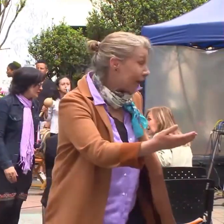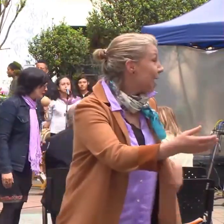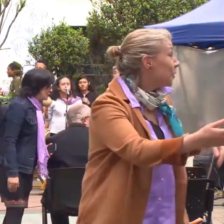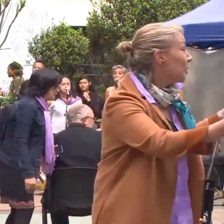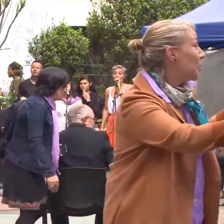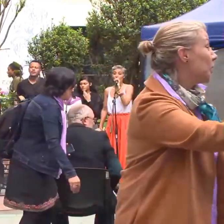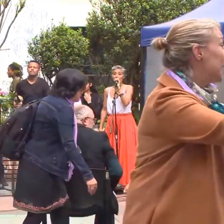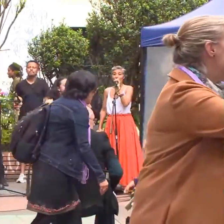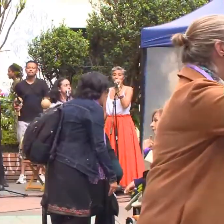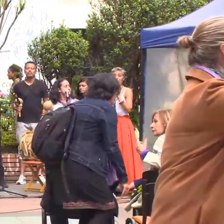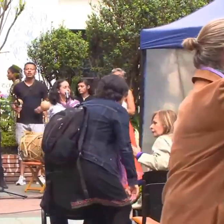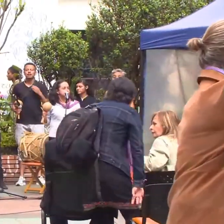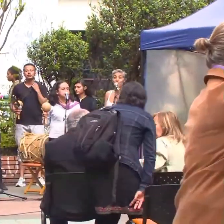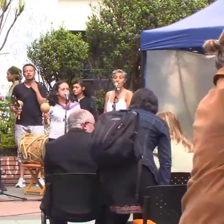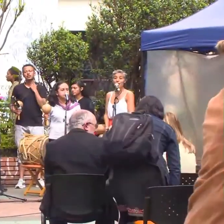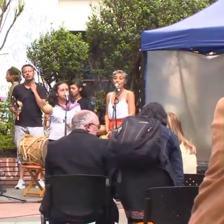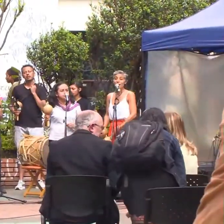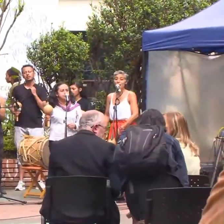Estas cuatro